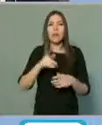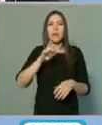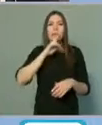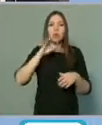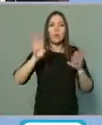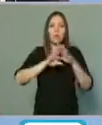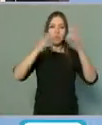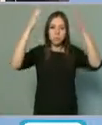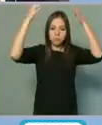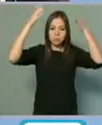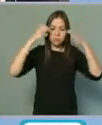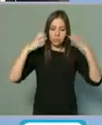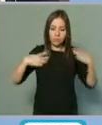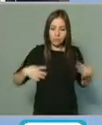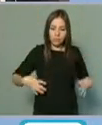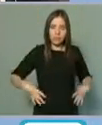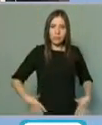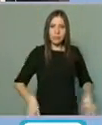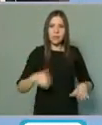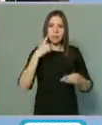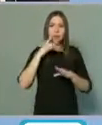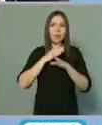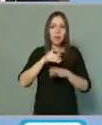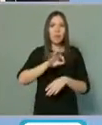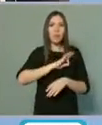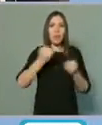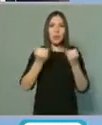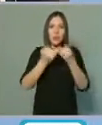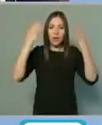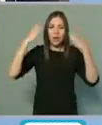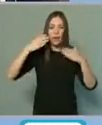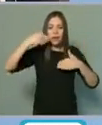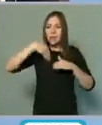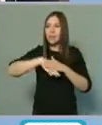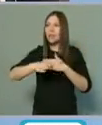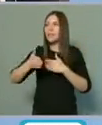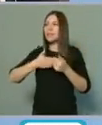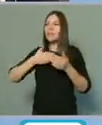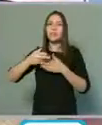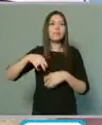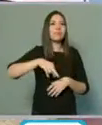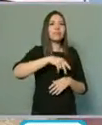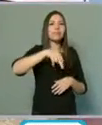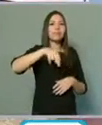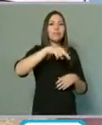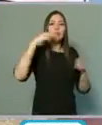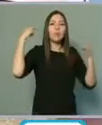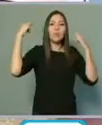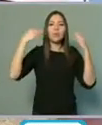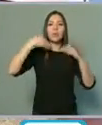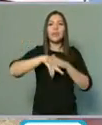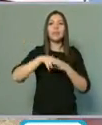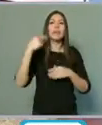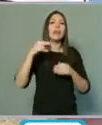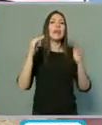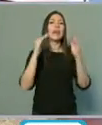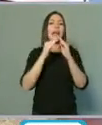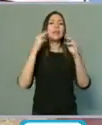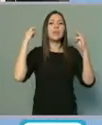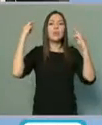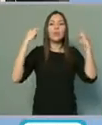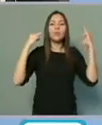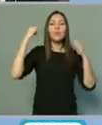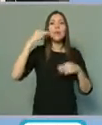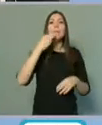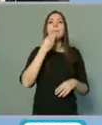de astronauta y uno se los puede poner y hacer el recorrido en el museo, se llama Casa Museo de Miel Ontiveros, y